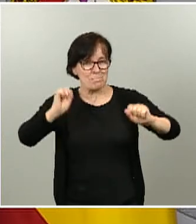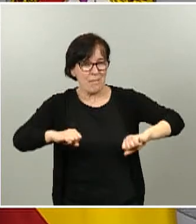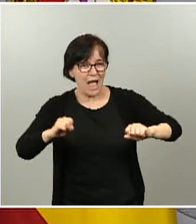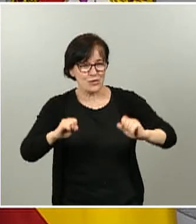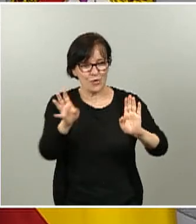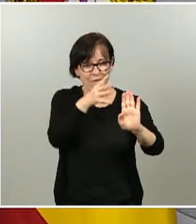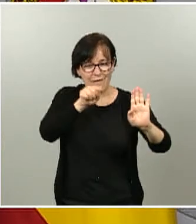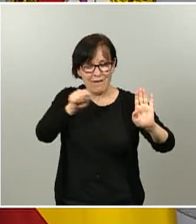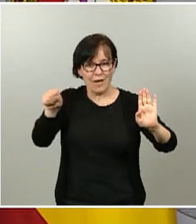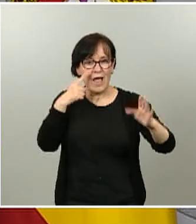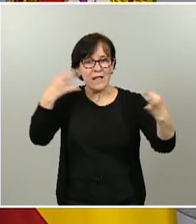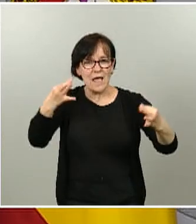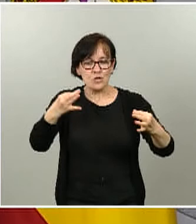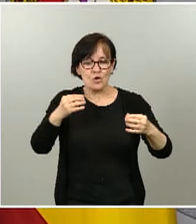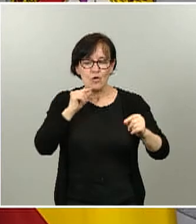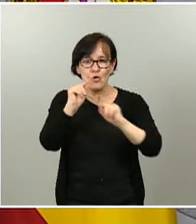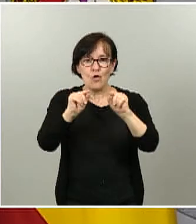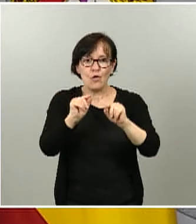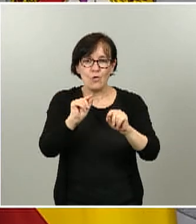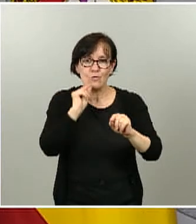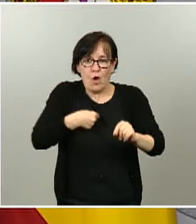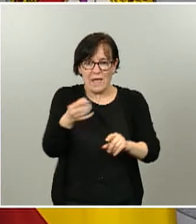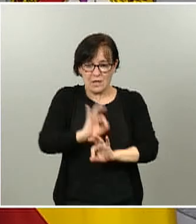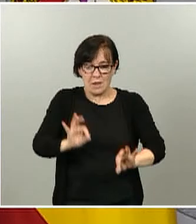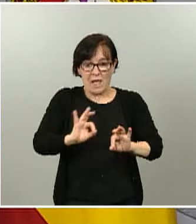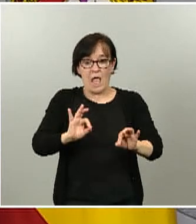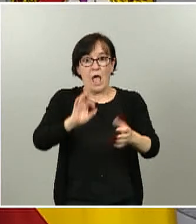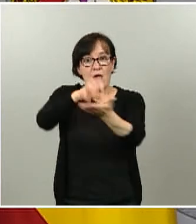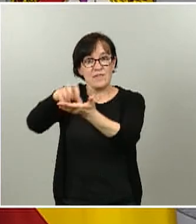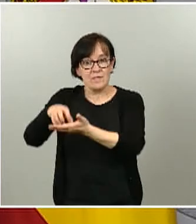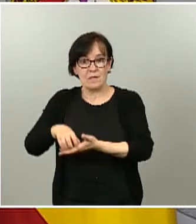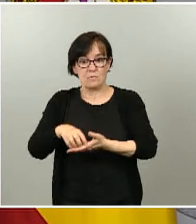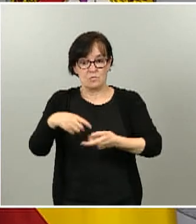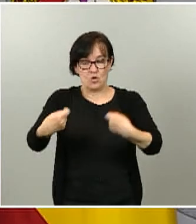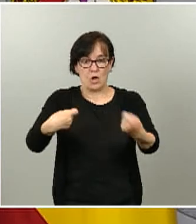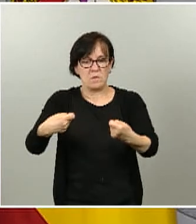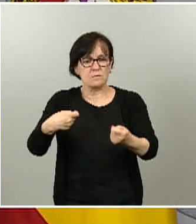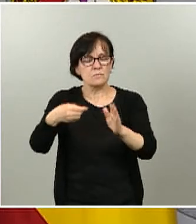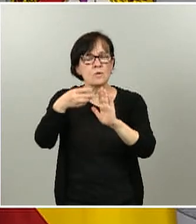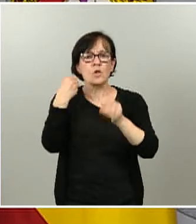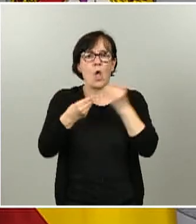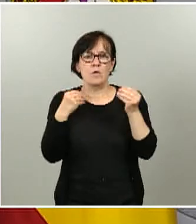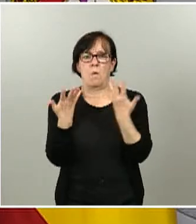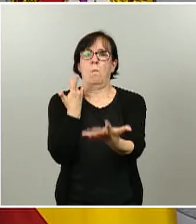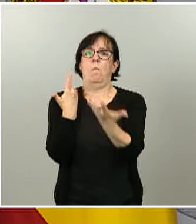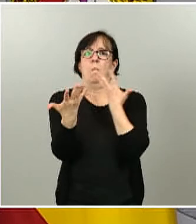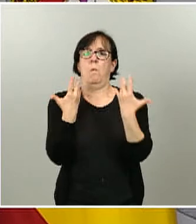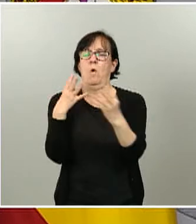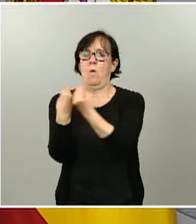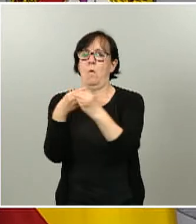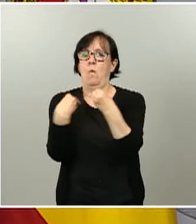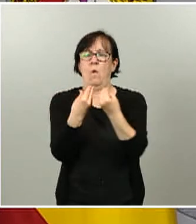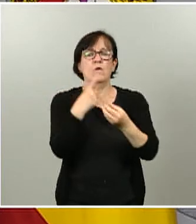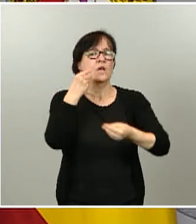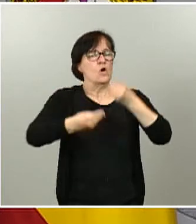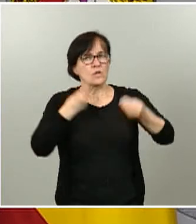de contagio, para que las actividades comerciales estén regladas de manera que no se provoquen aglomeraciones, la utilización obligatoria